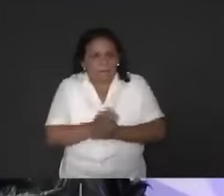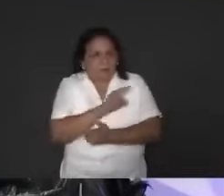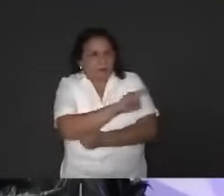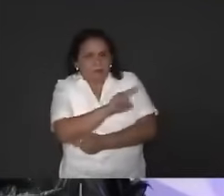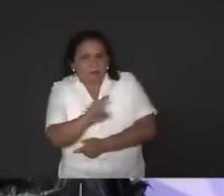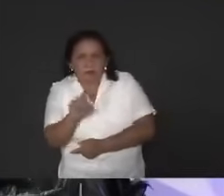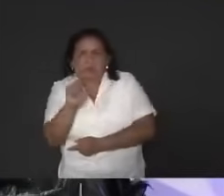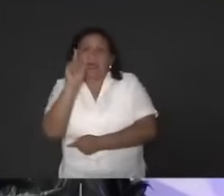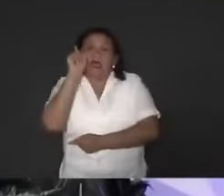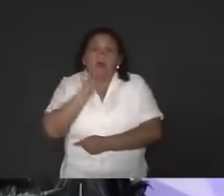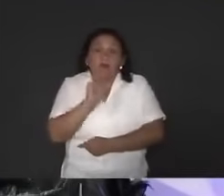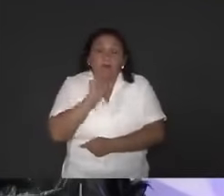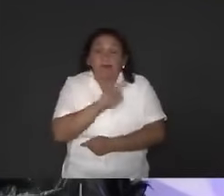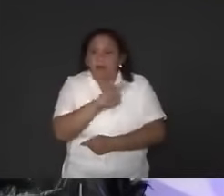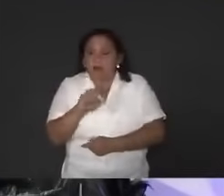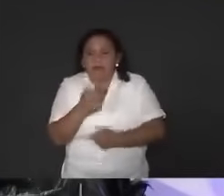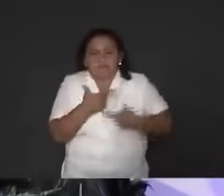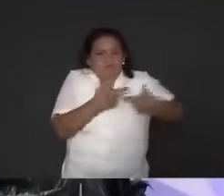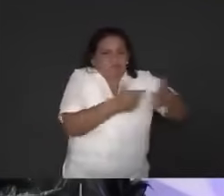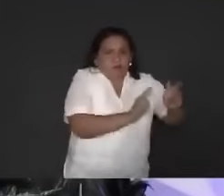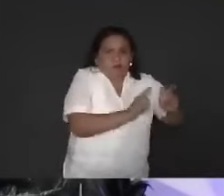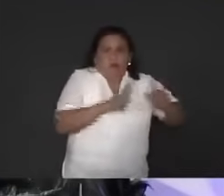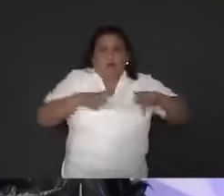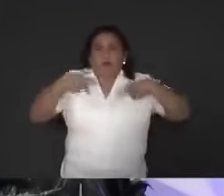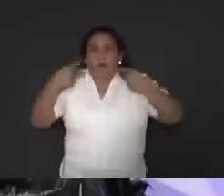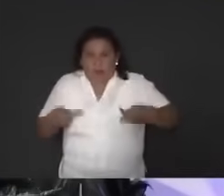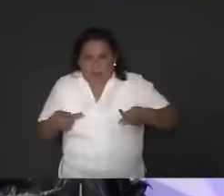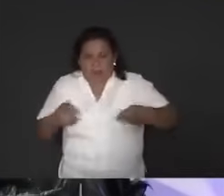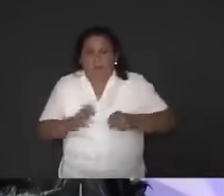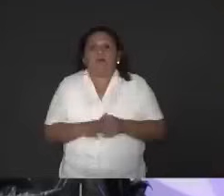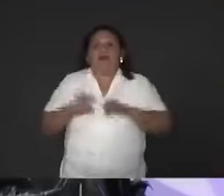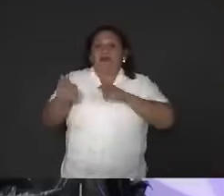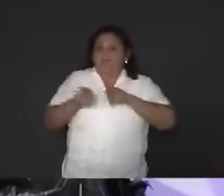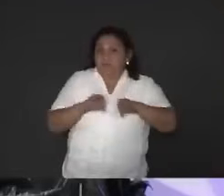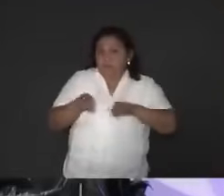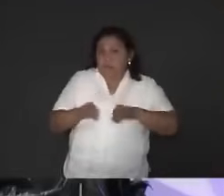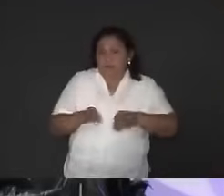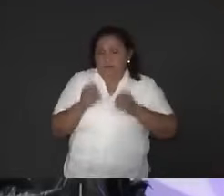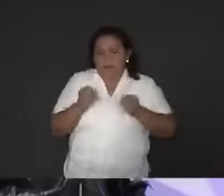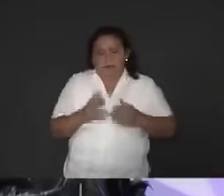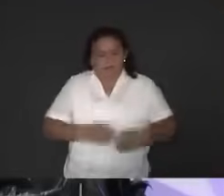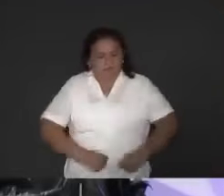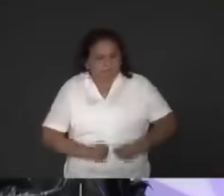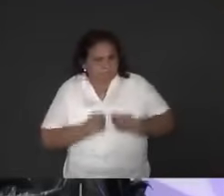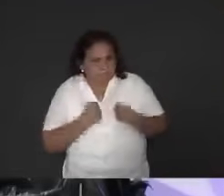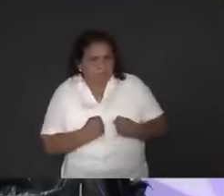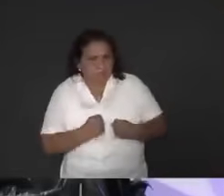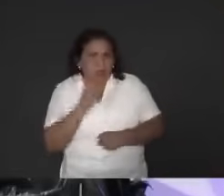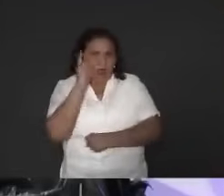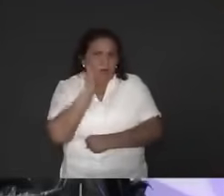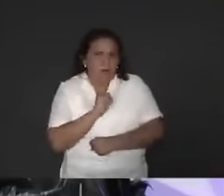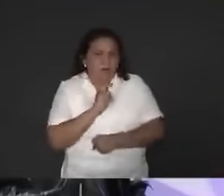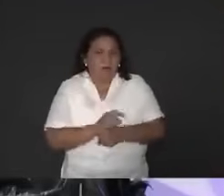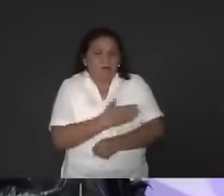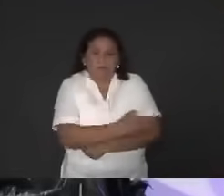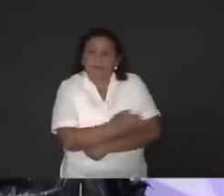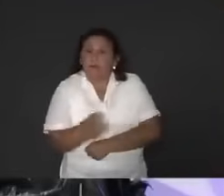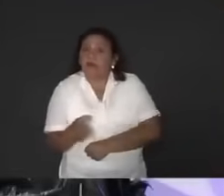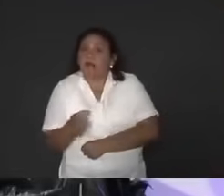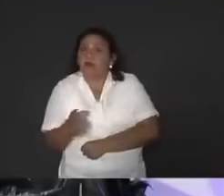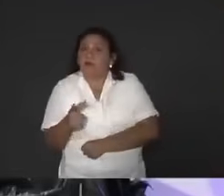las mujeres y hacia los grupos vulnerables. También vamos a trabajar mucho en el empoderamiento de la mujer rural